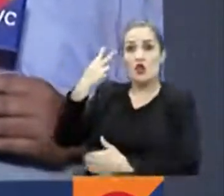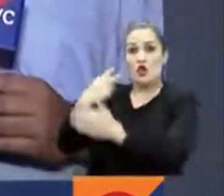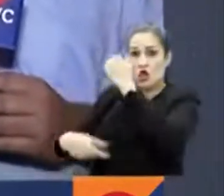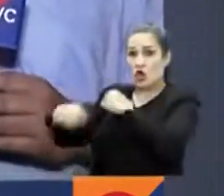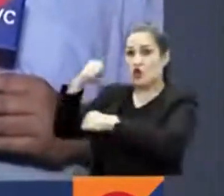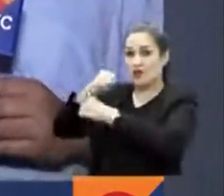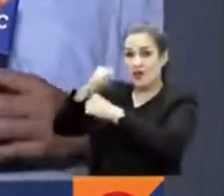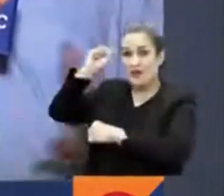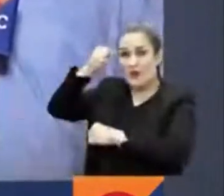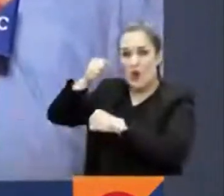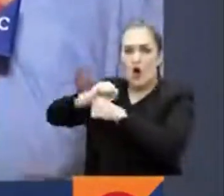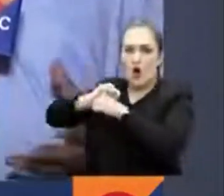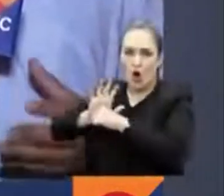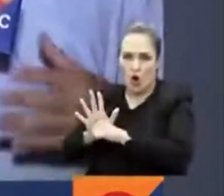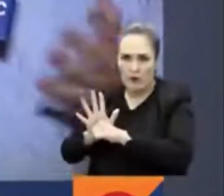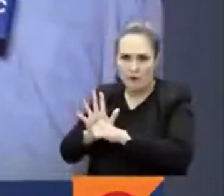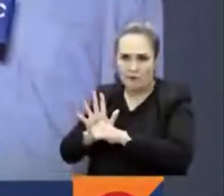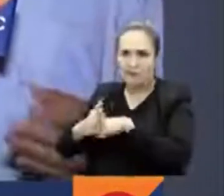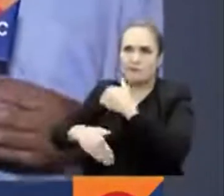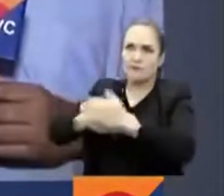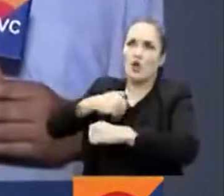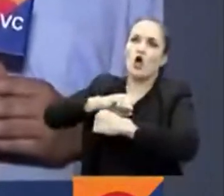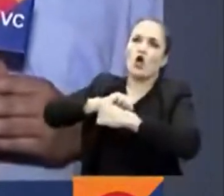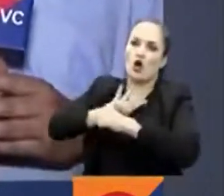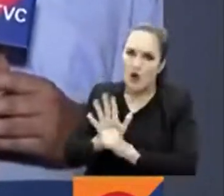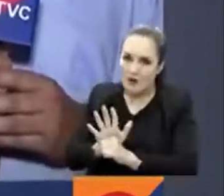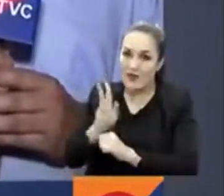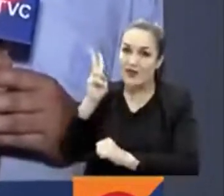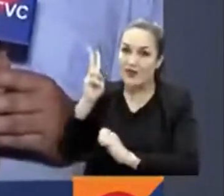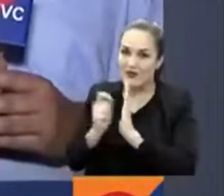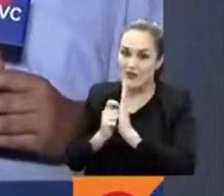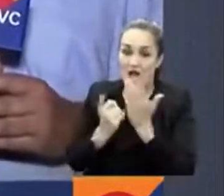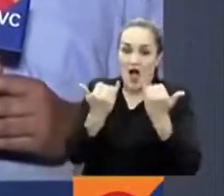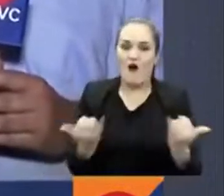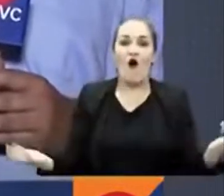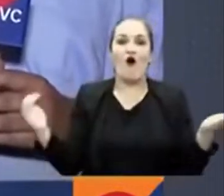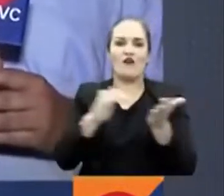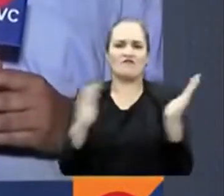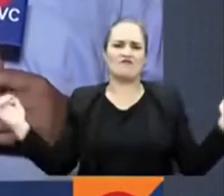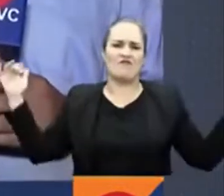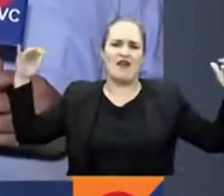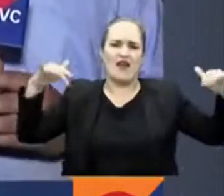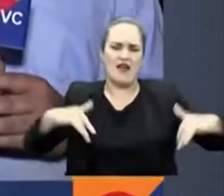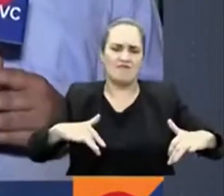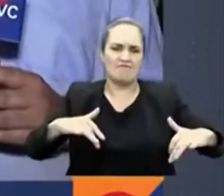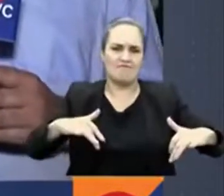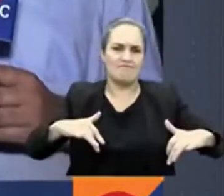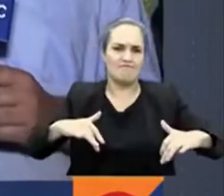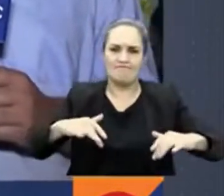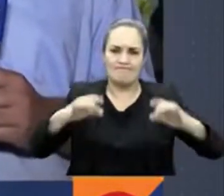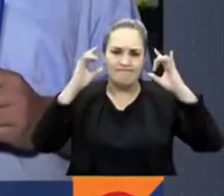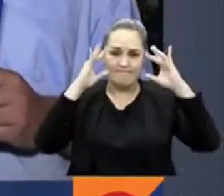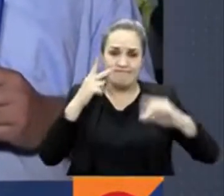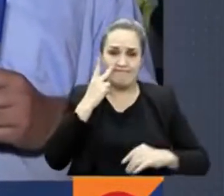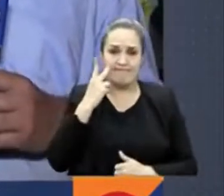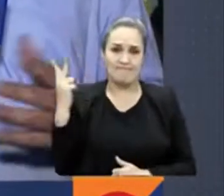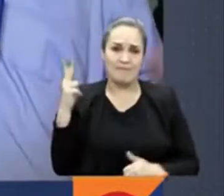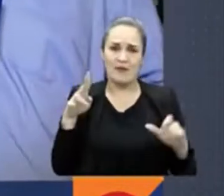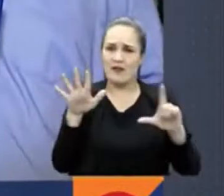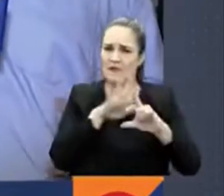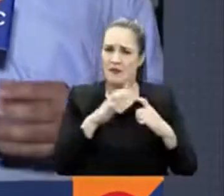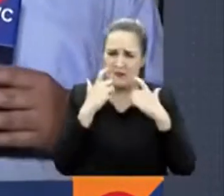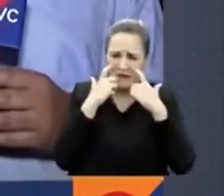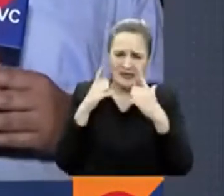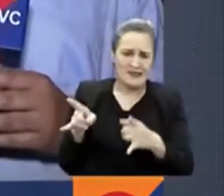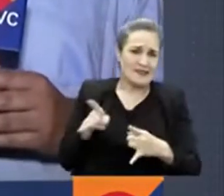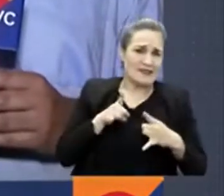recordemos que estábamos en pandemia, y volvían las fiestas con este evento tradicional. Y ocurrió lo que vemos en estas imágenes impresionantes y